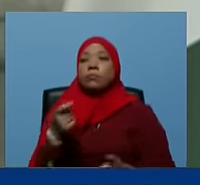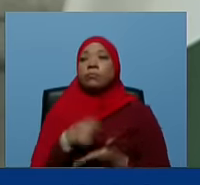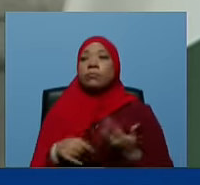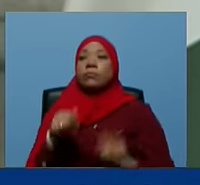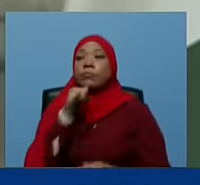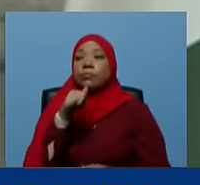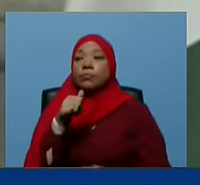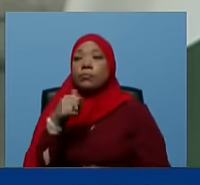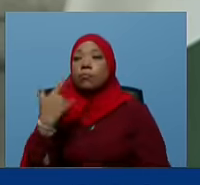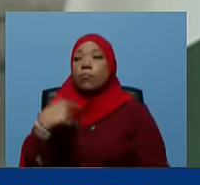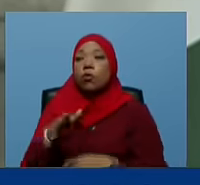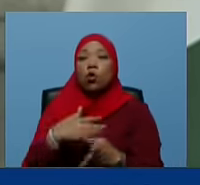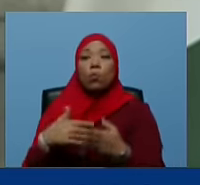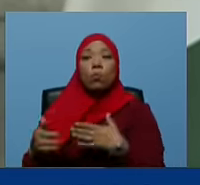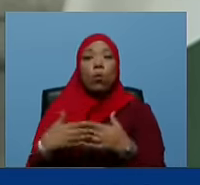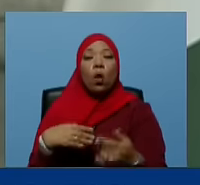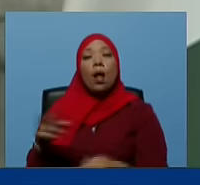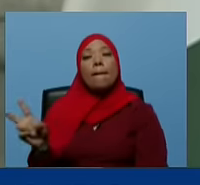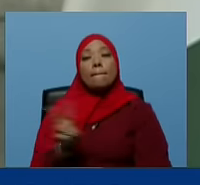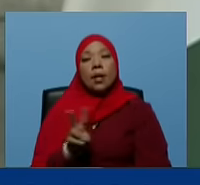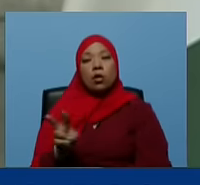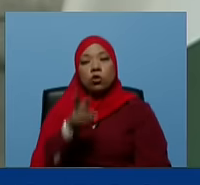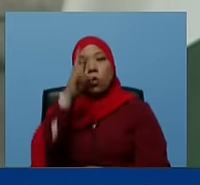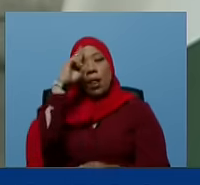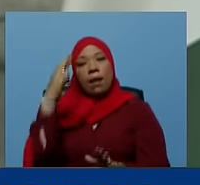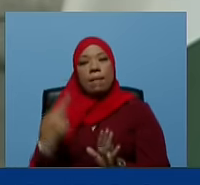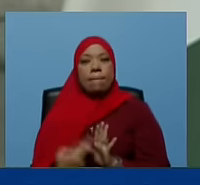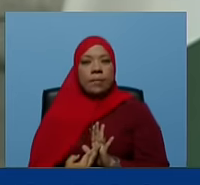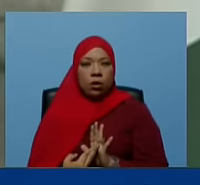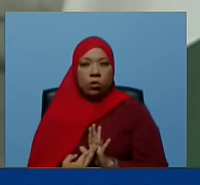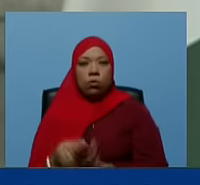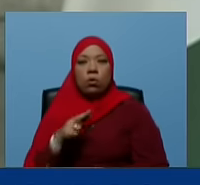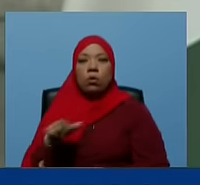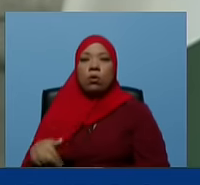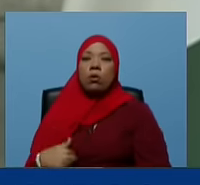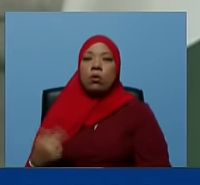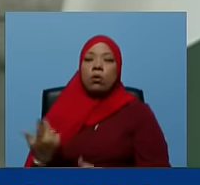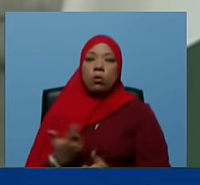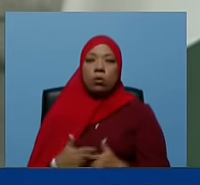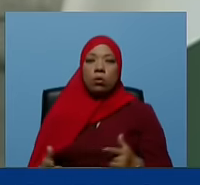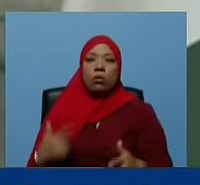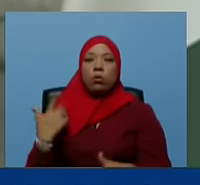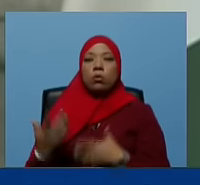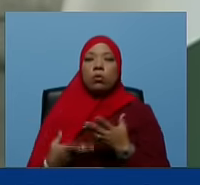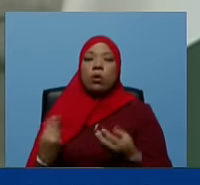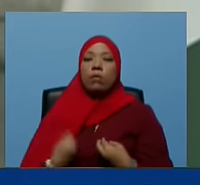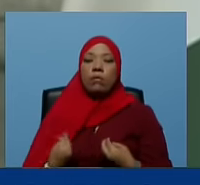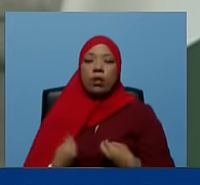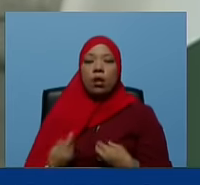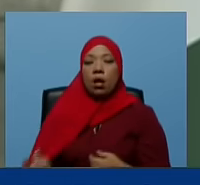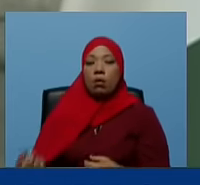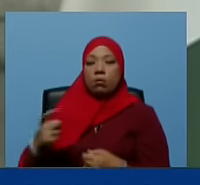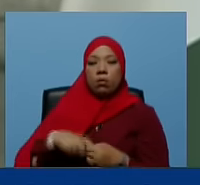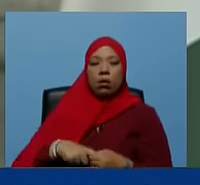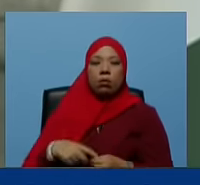llame. Venezuela se respeta, nuestra soberanía, nuestra vida interna.